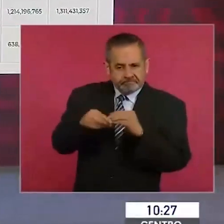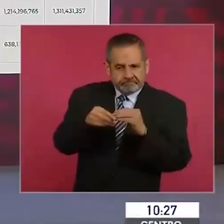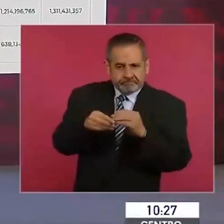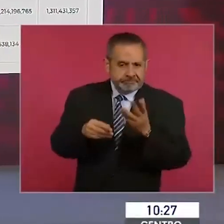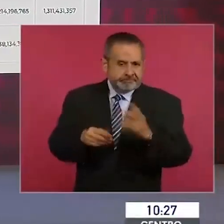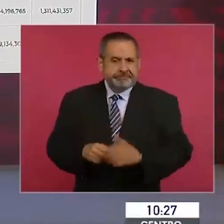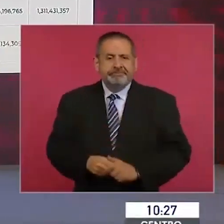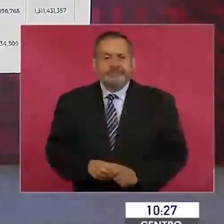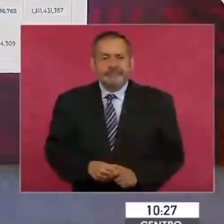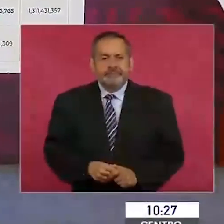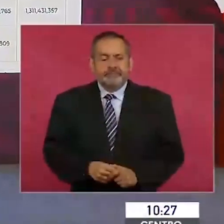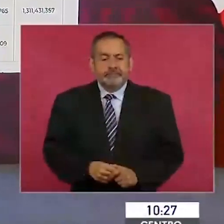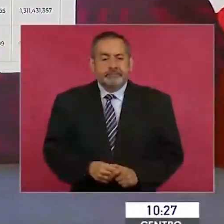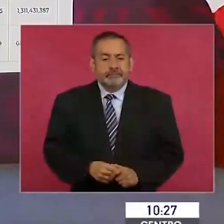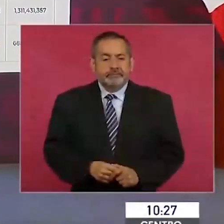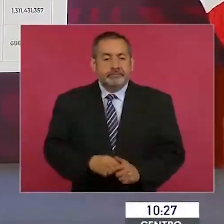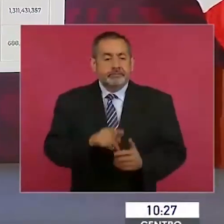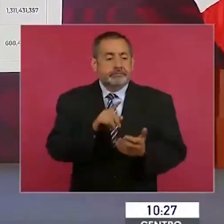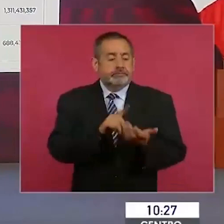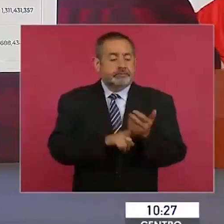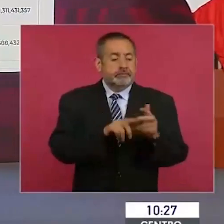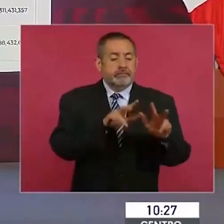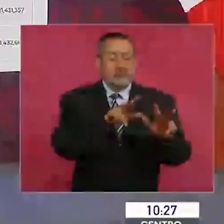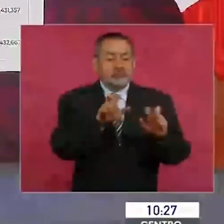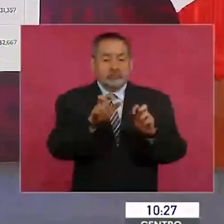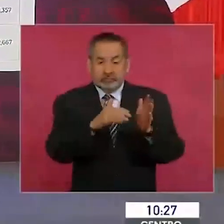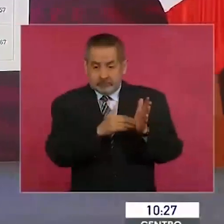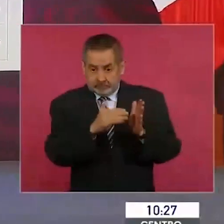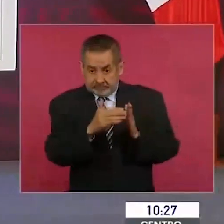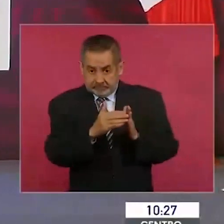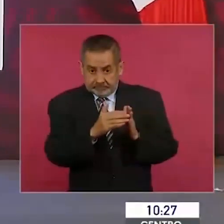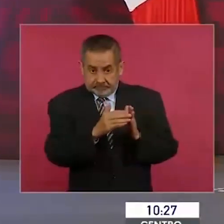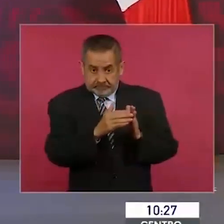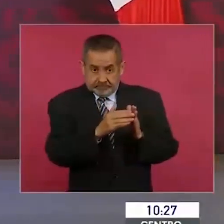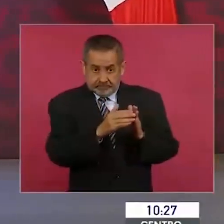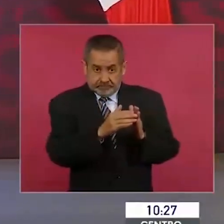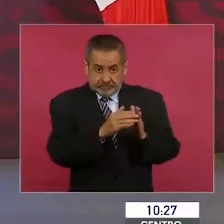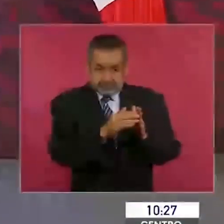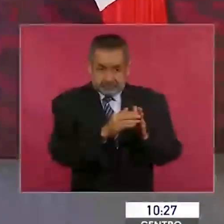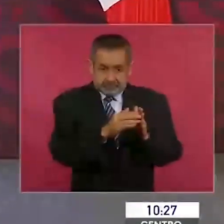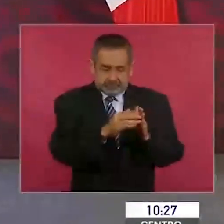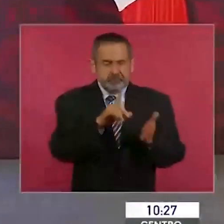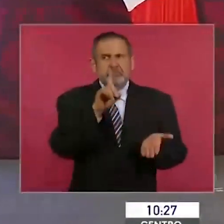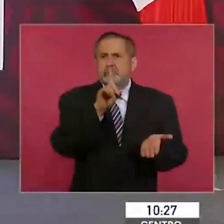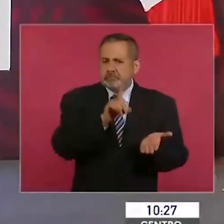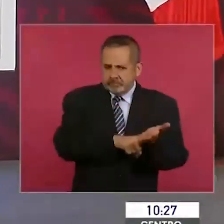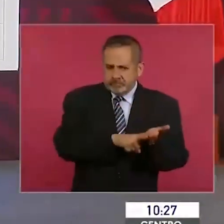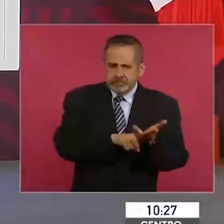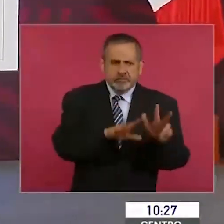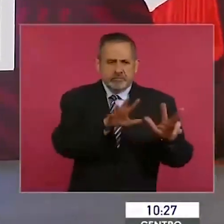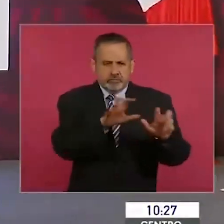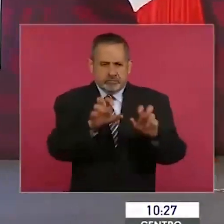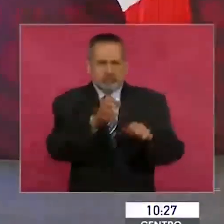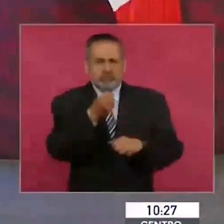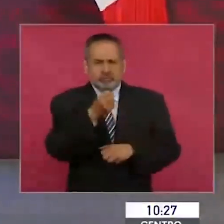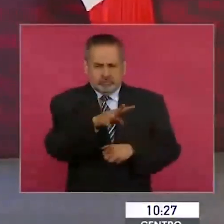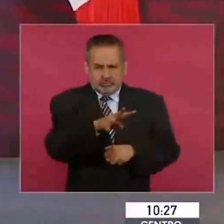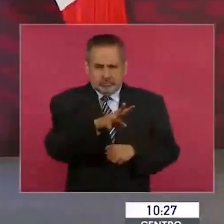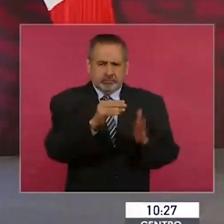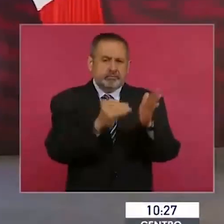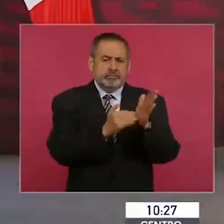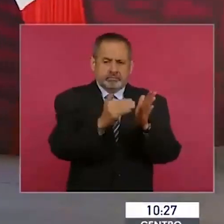operativo de 1800 millones 1 819